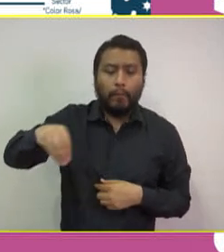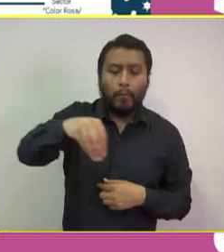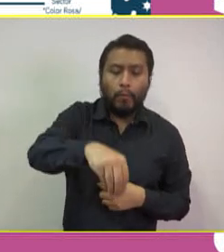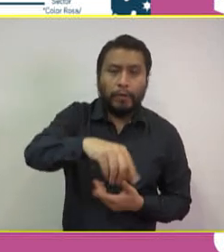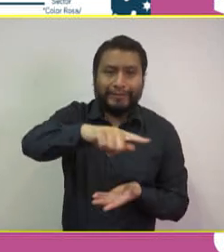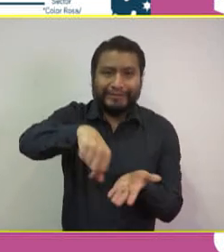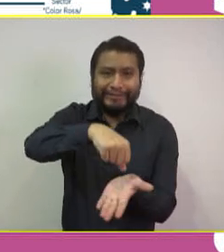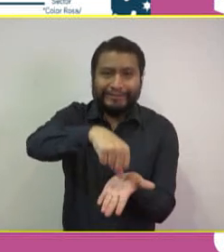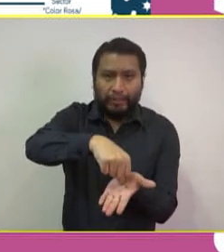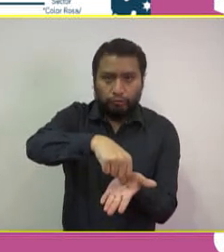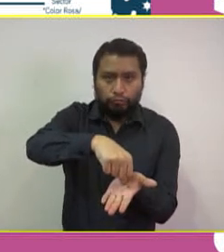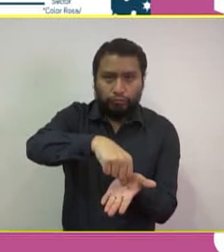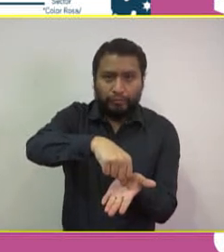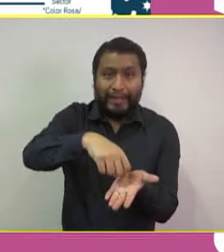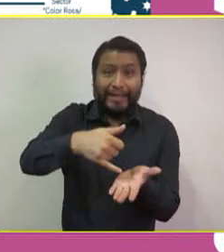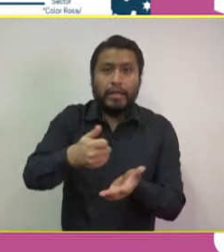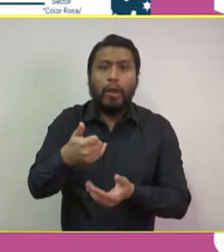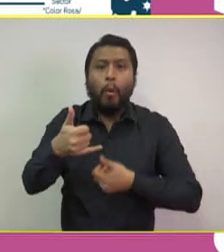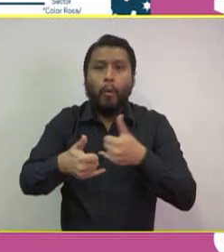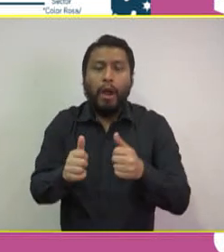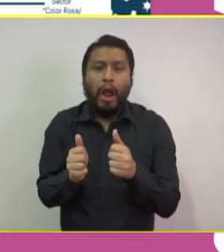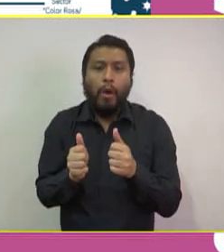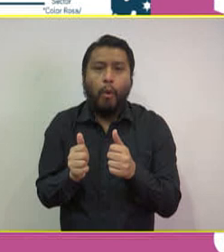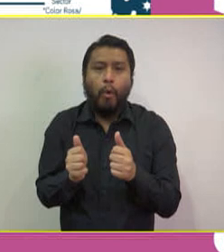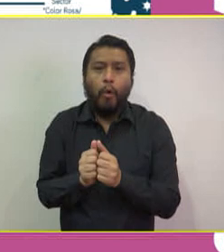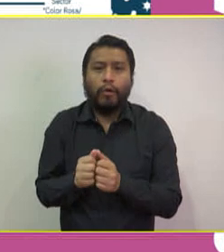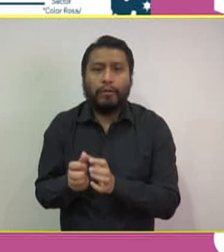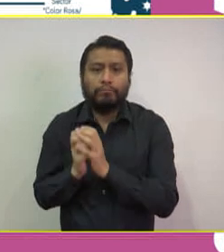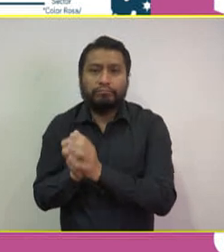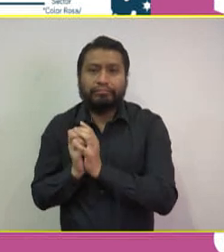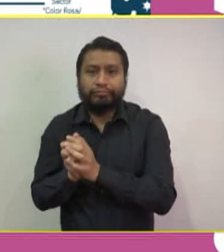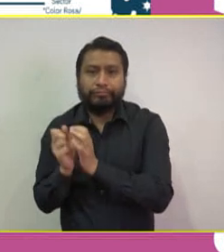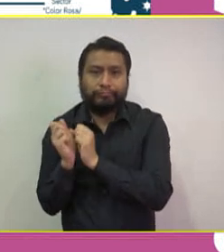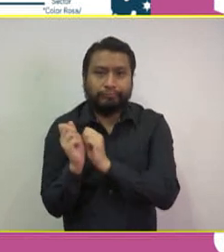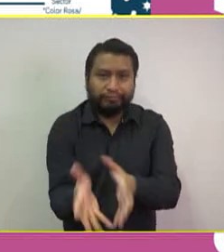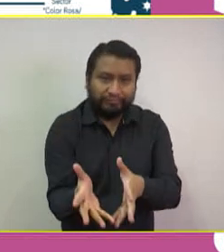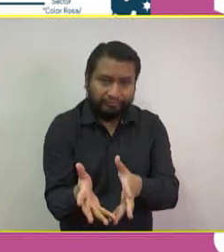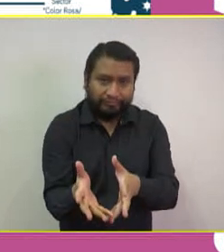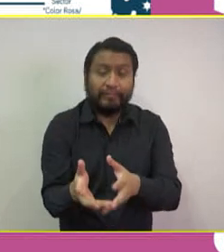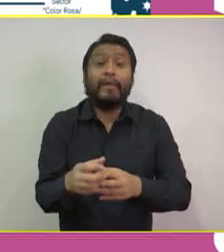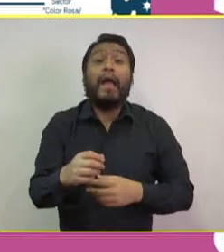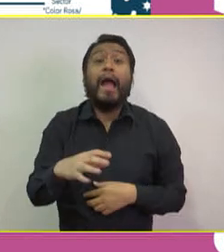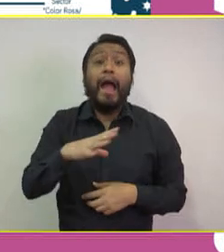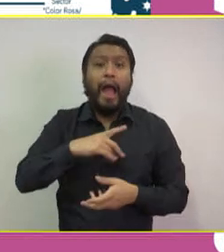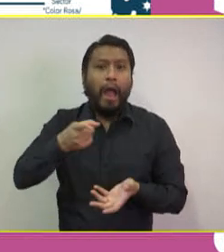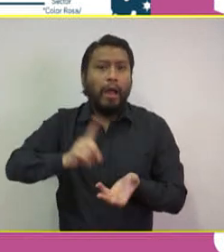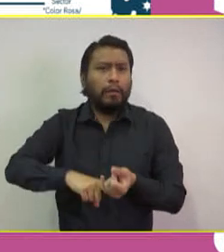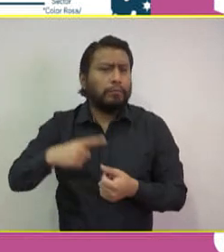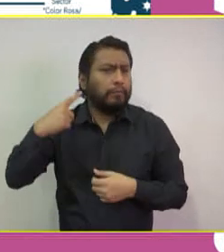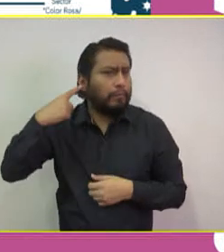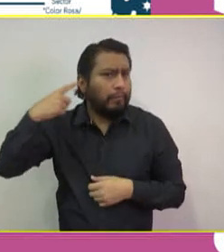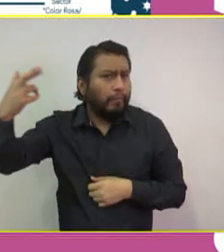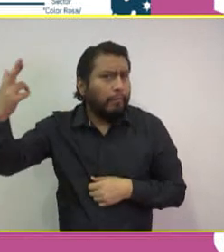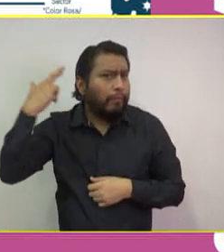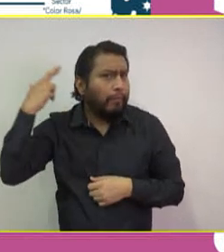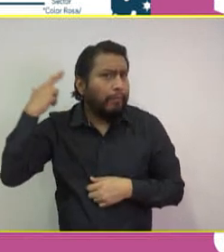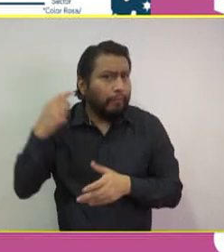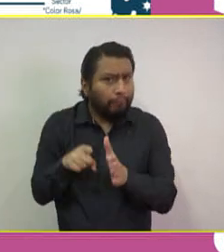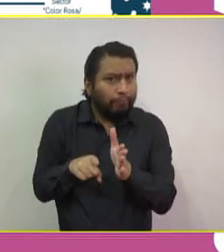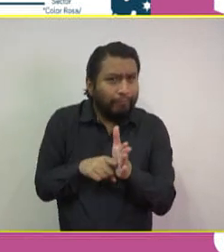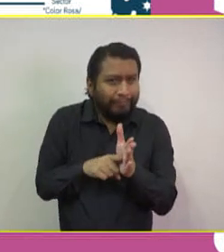y se juegan con dados. Estos dados cuentan con un cascabel interno que ayudan también al reconocimiento sonoro para ayudar a esta